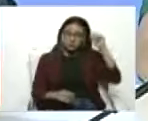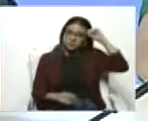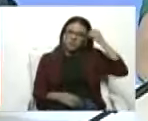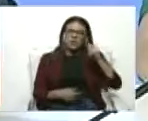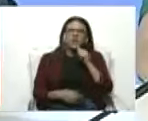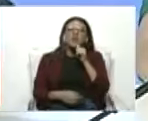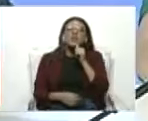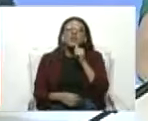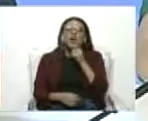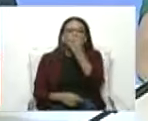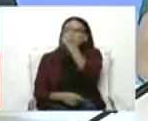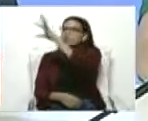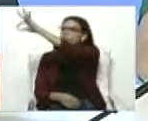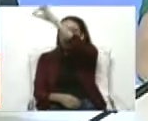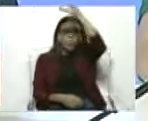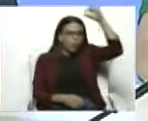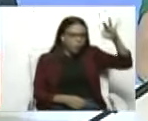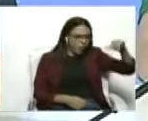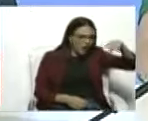No hay ninguno.